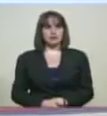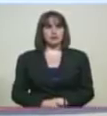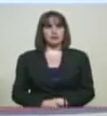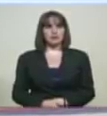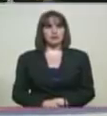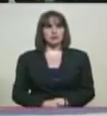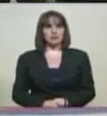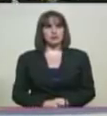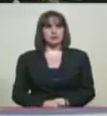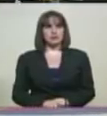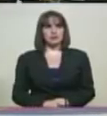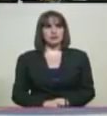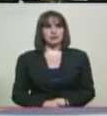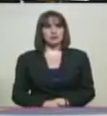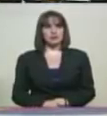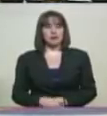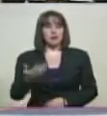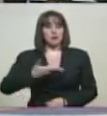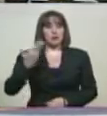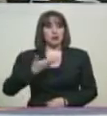Es muy importante.